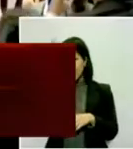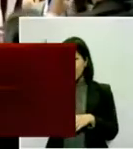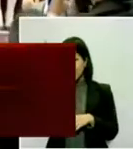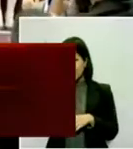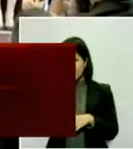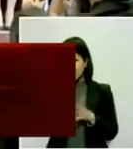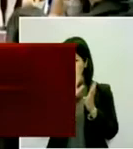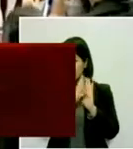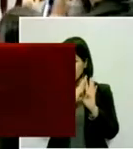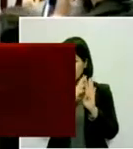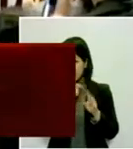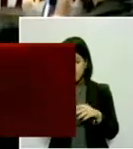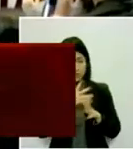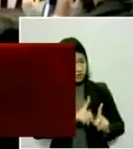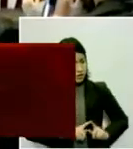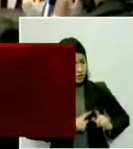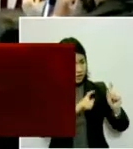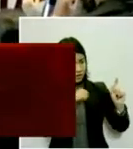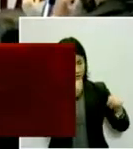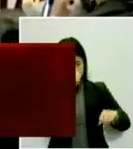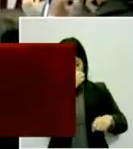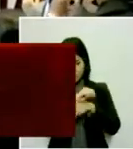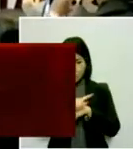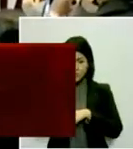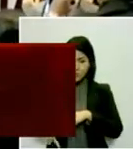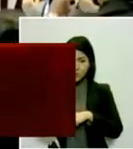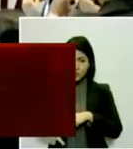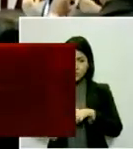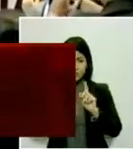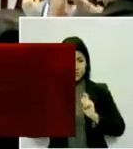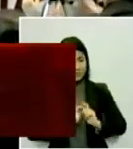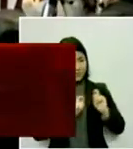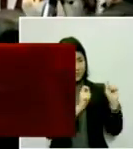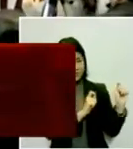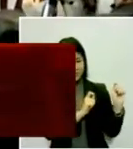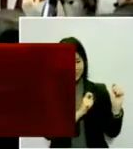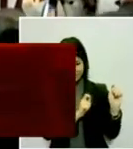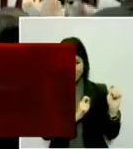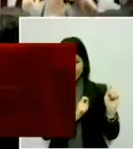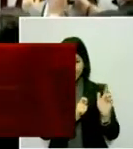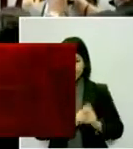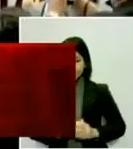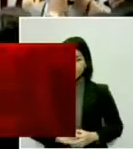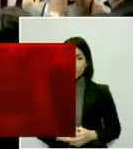Carlos Torrespiña. Bueno, le dejo la palabra al secretario de Gobierno, a Carlos Torrespiña.